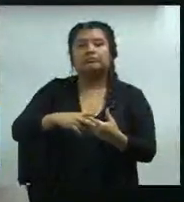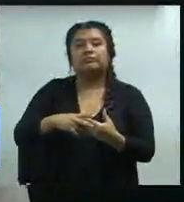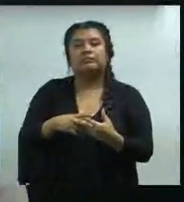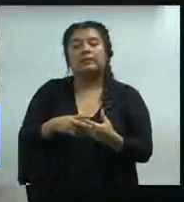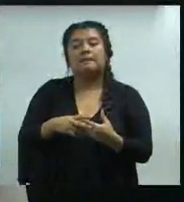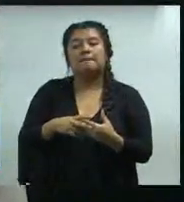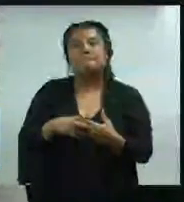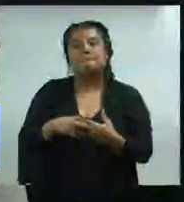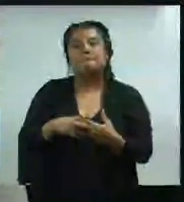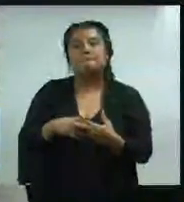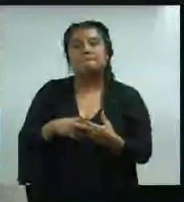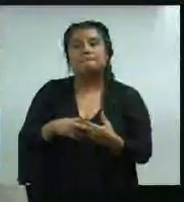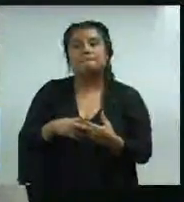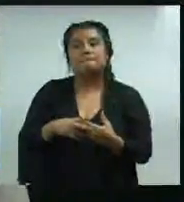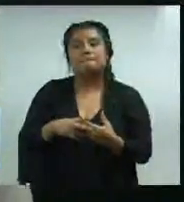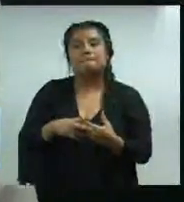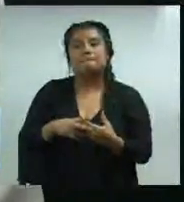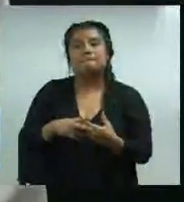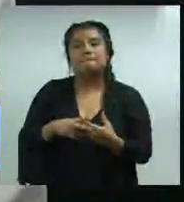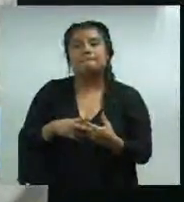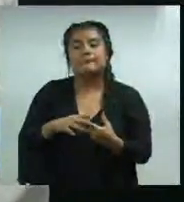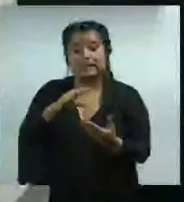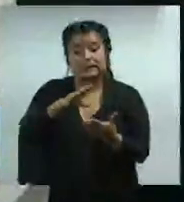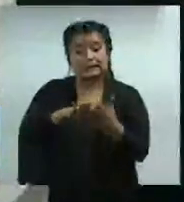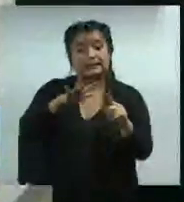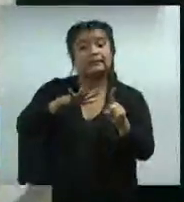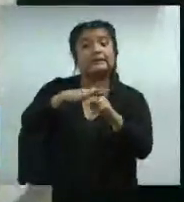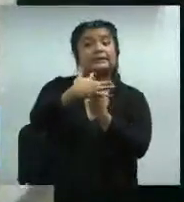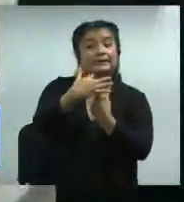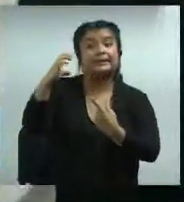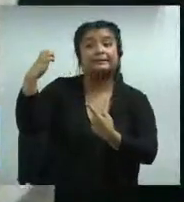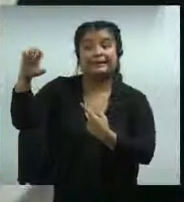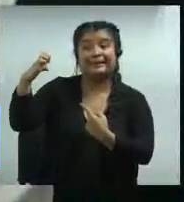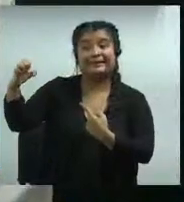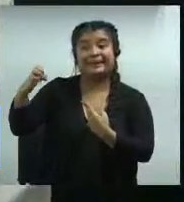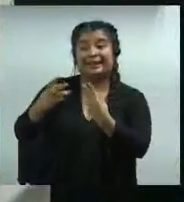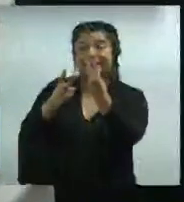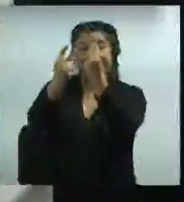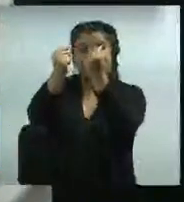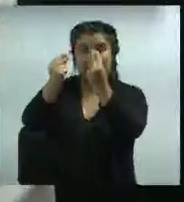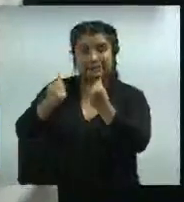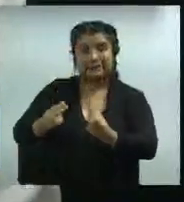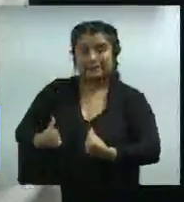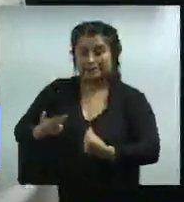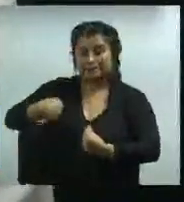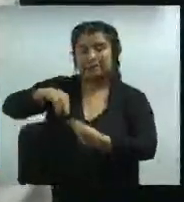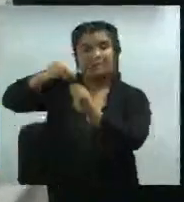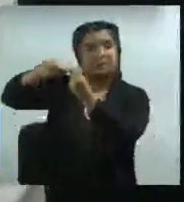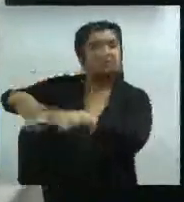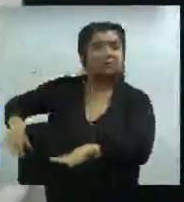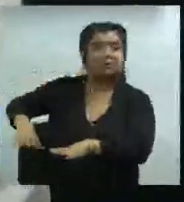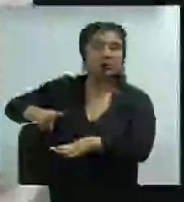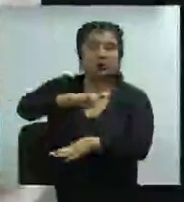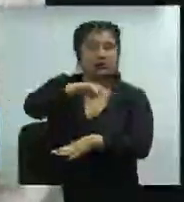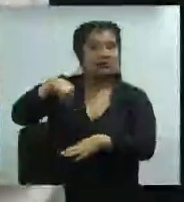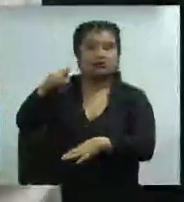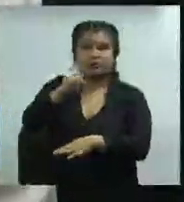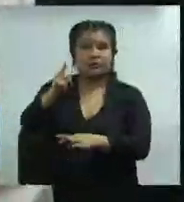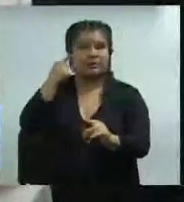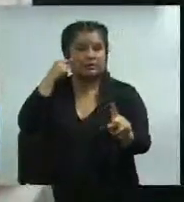famosos estados de excepción es para que se vaya el presupuesto a la alcantarilla, porque no le estamos